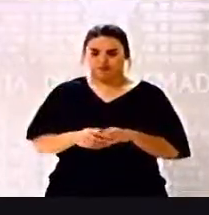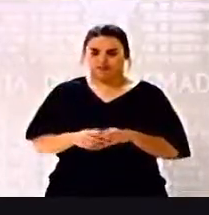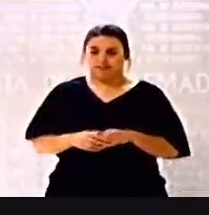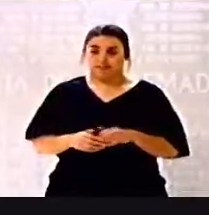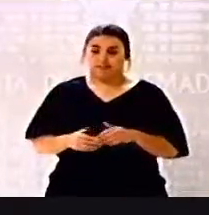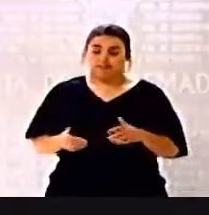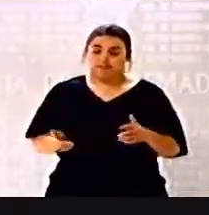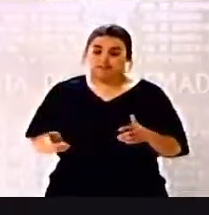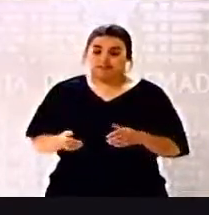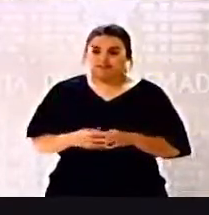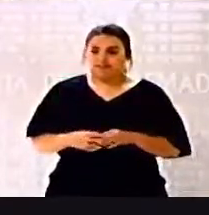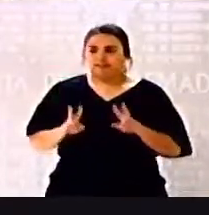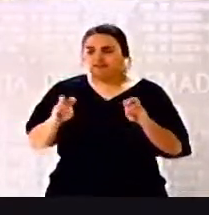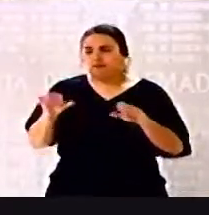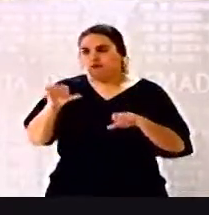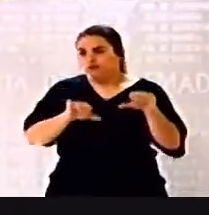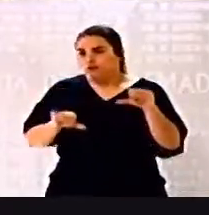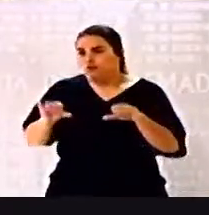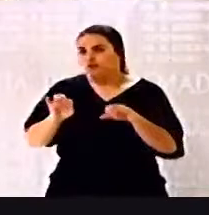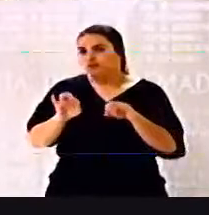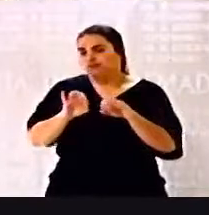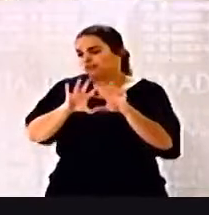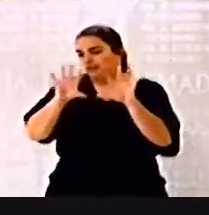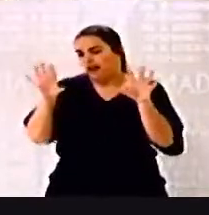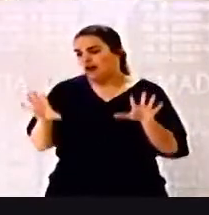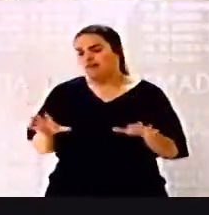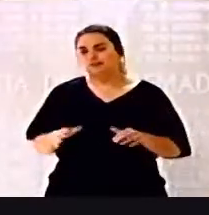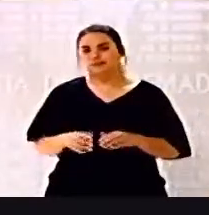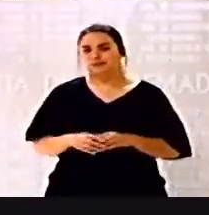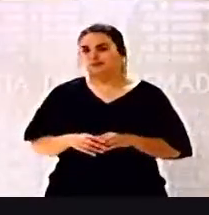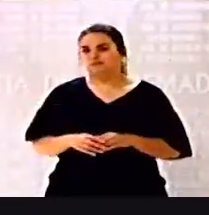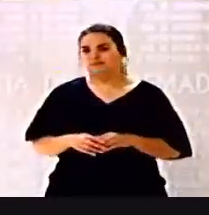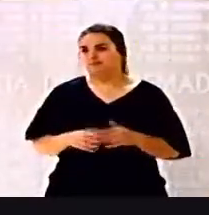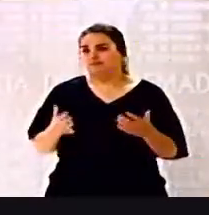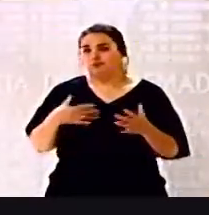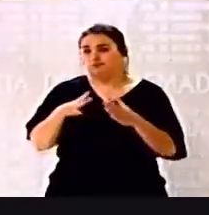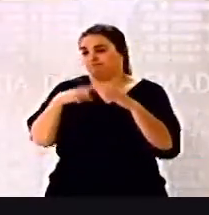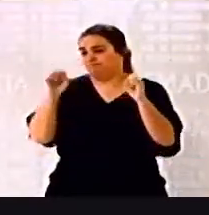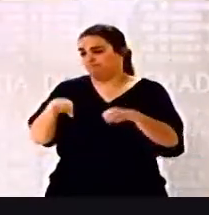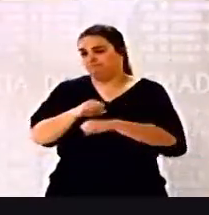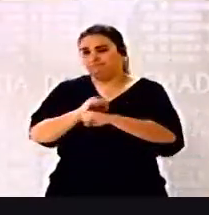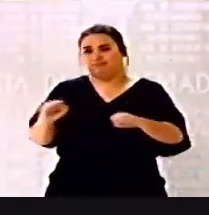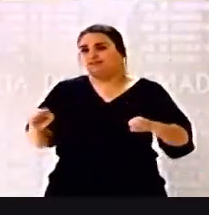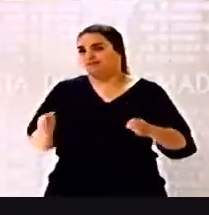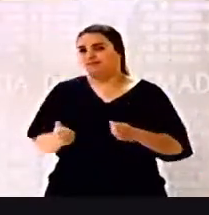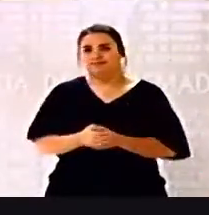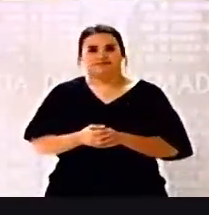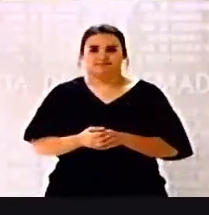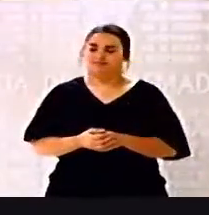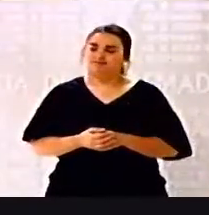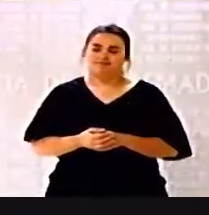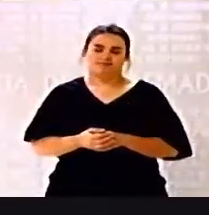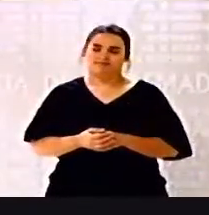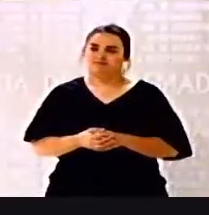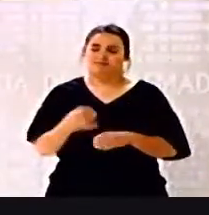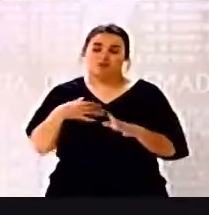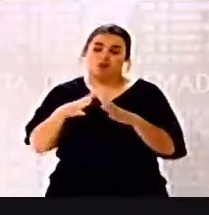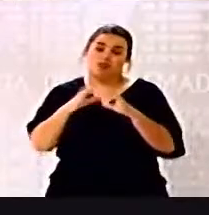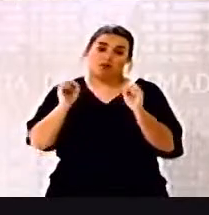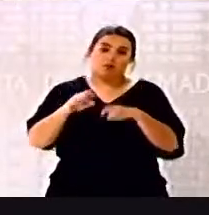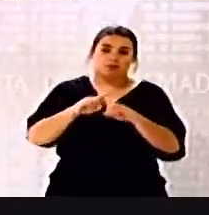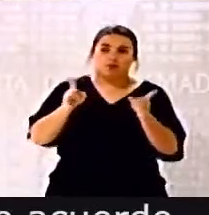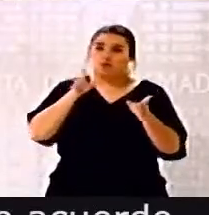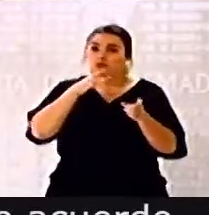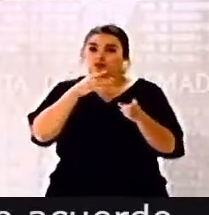es evidente que no puedo estar de acuerdo. No puedo estar de acuerdo porque es una actividad que no